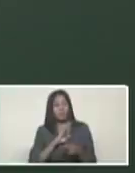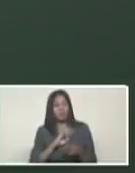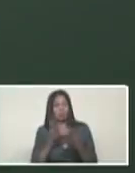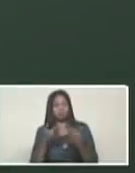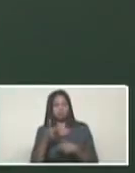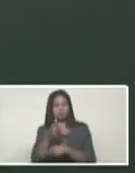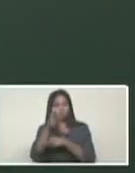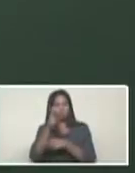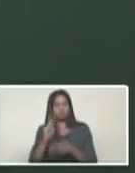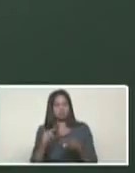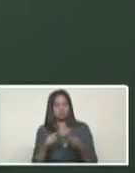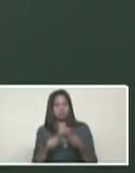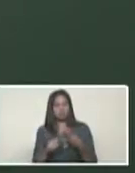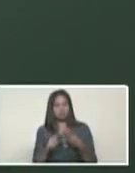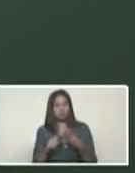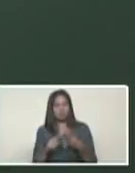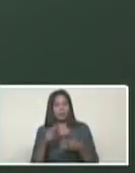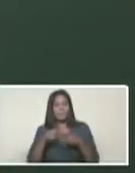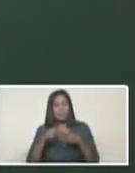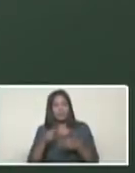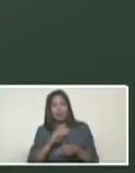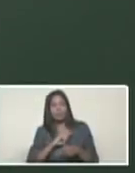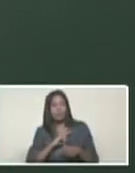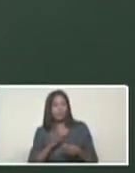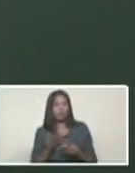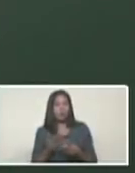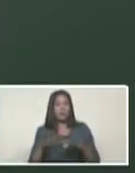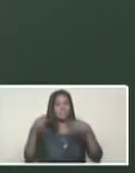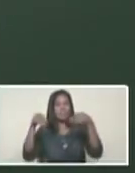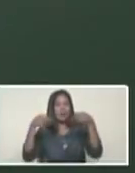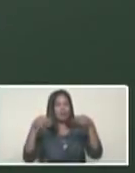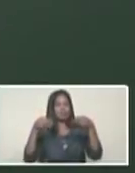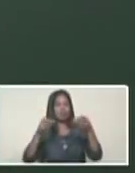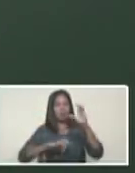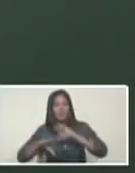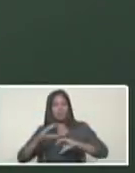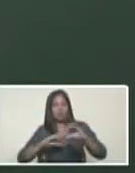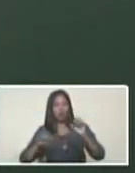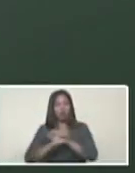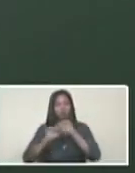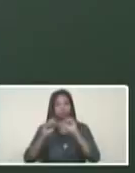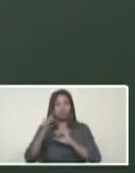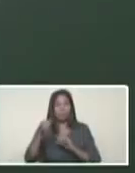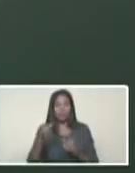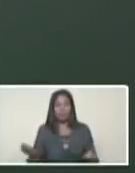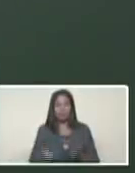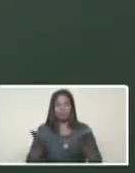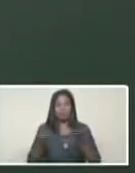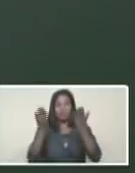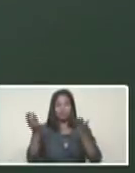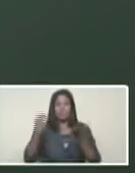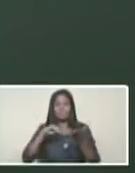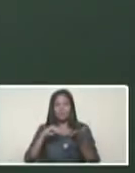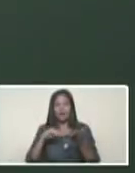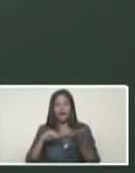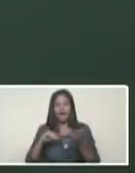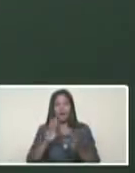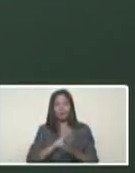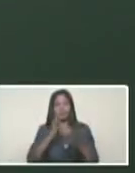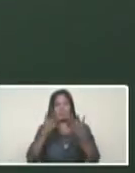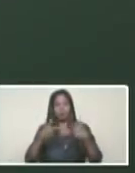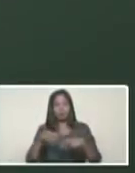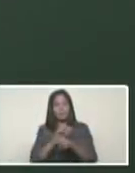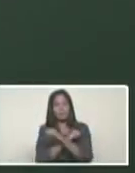armamento, metalmecánica, textiles, plásticos, químicos y explosivos, impulsando así el motor industria